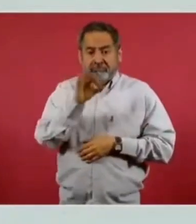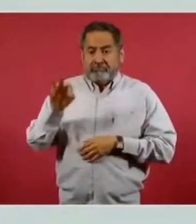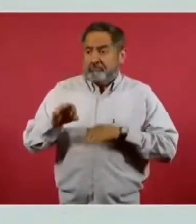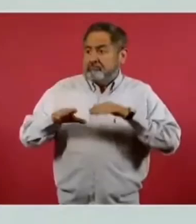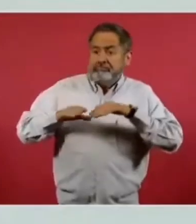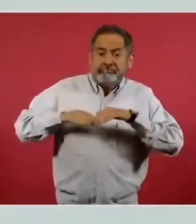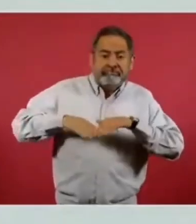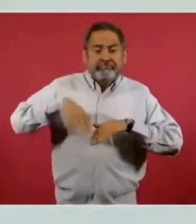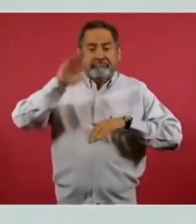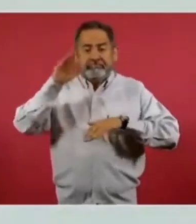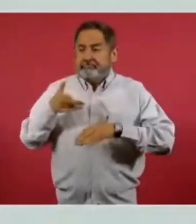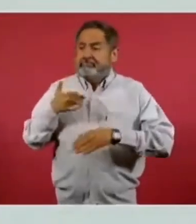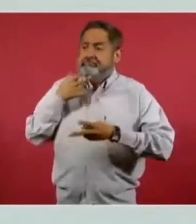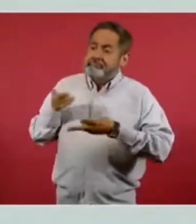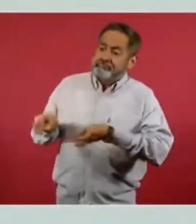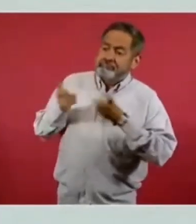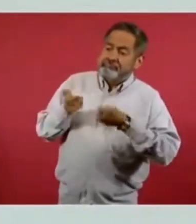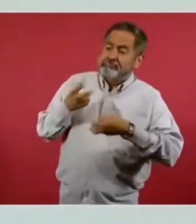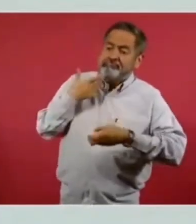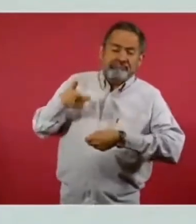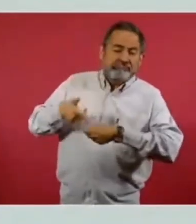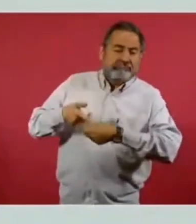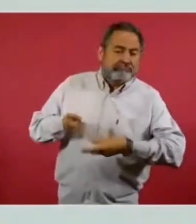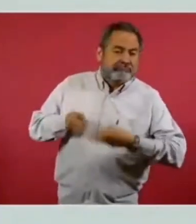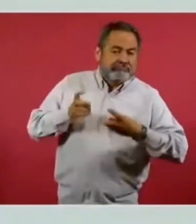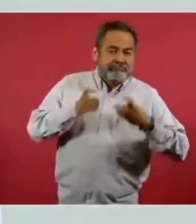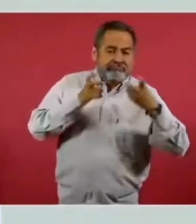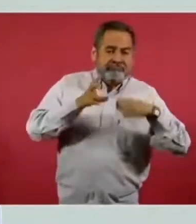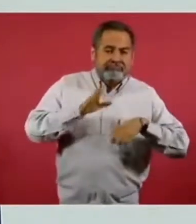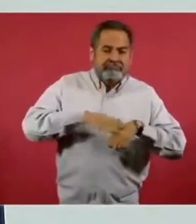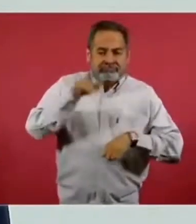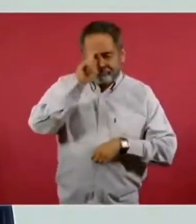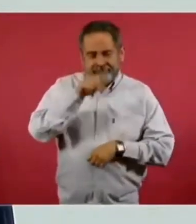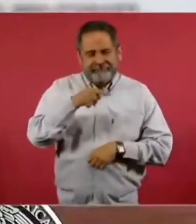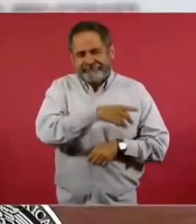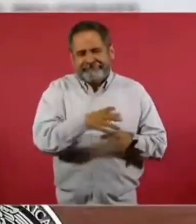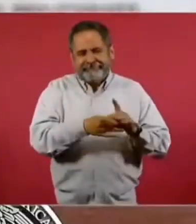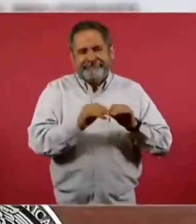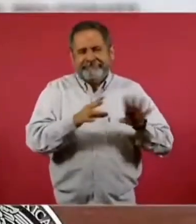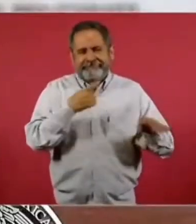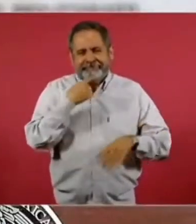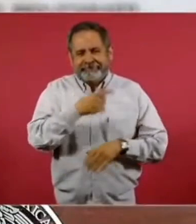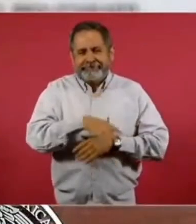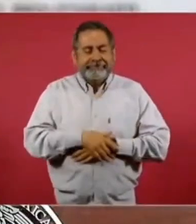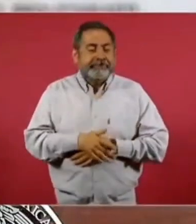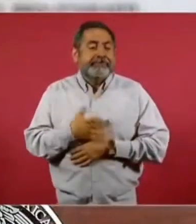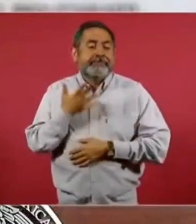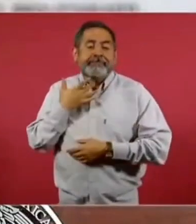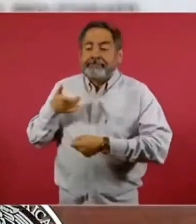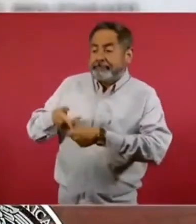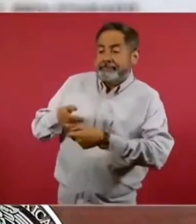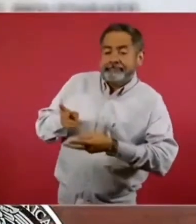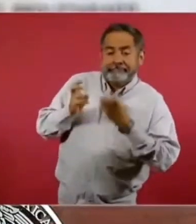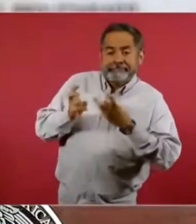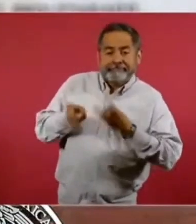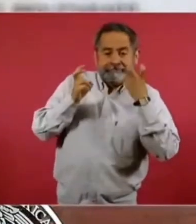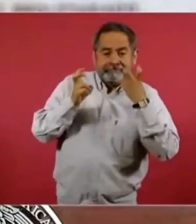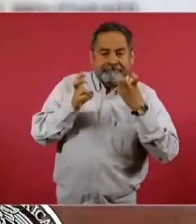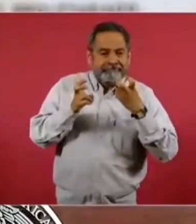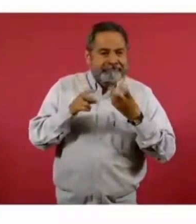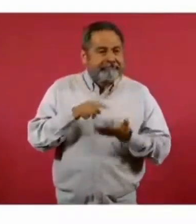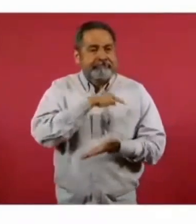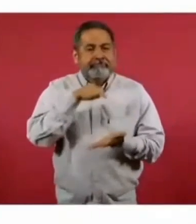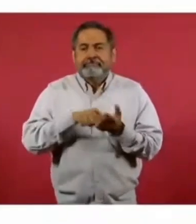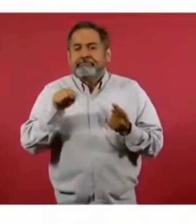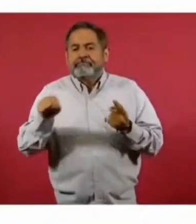tomas de los huachicoleros. Y destaca que los huachicoleros han hecho coladeras de